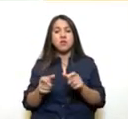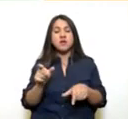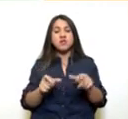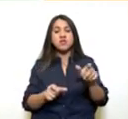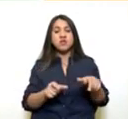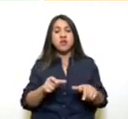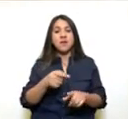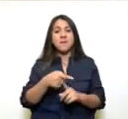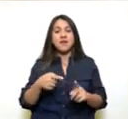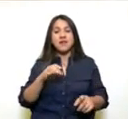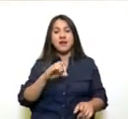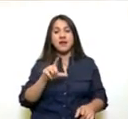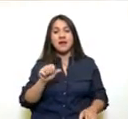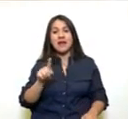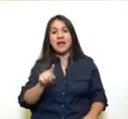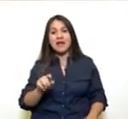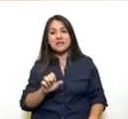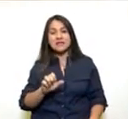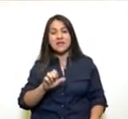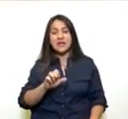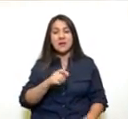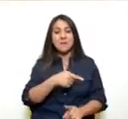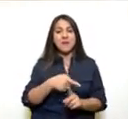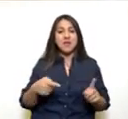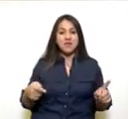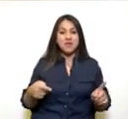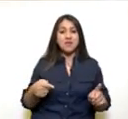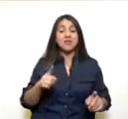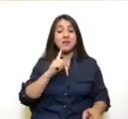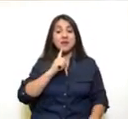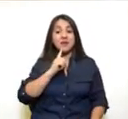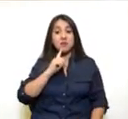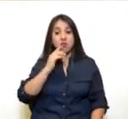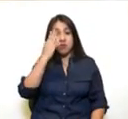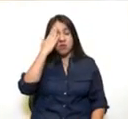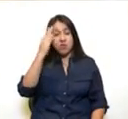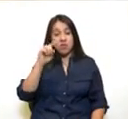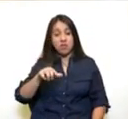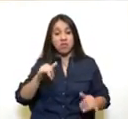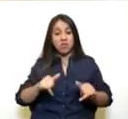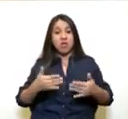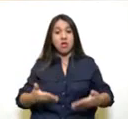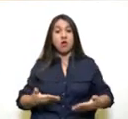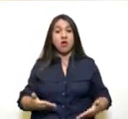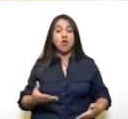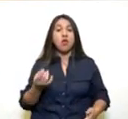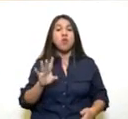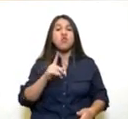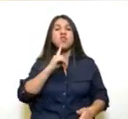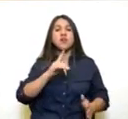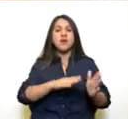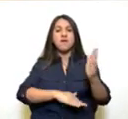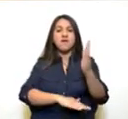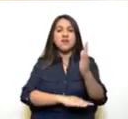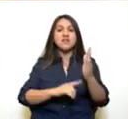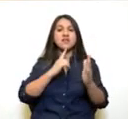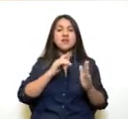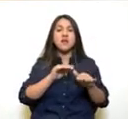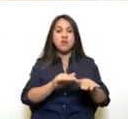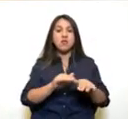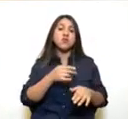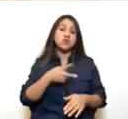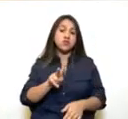media porque la clase media que tenemos hoy día lo único que la sustenta es su